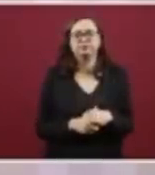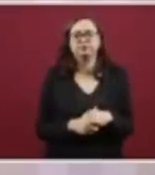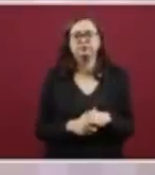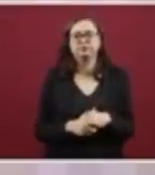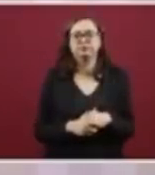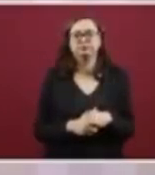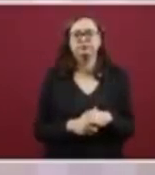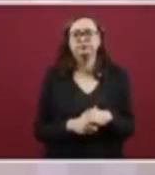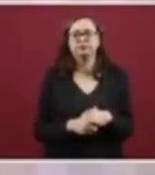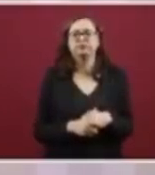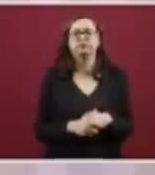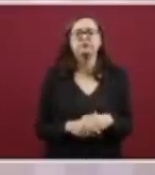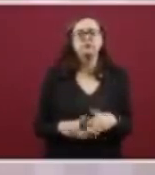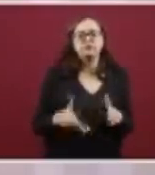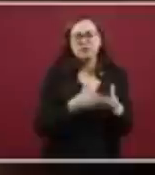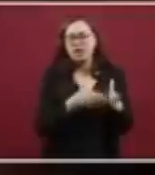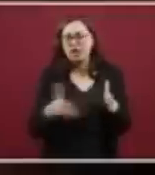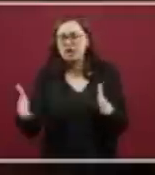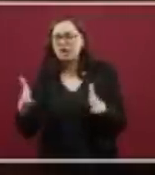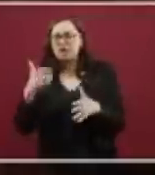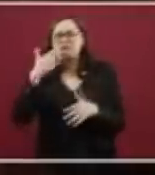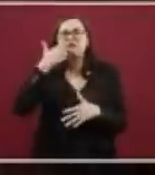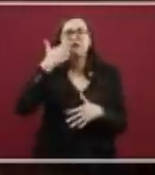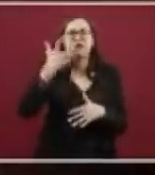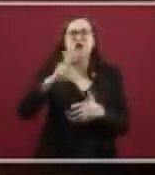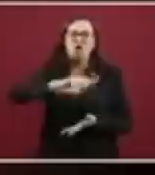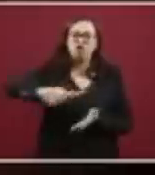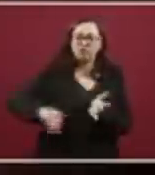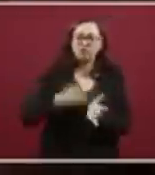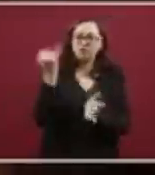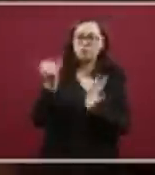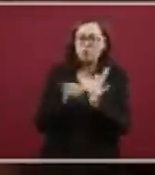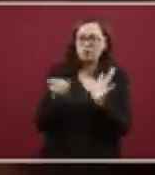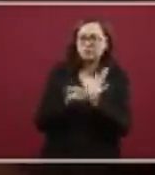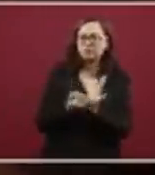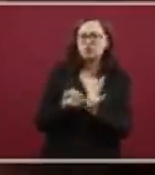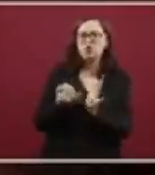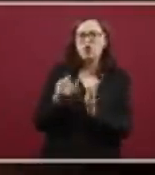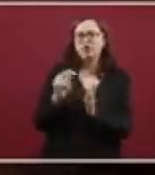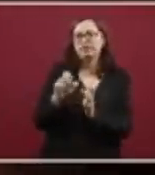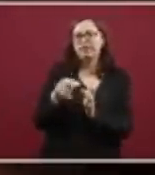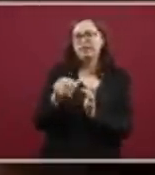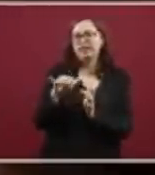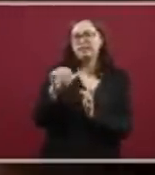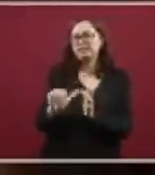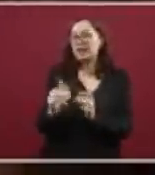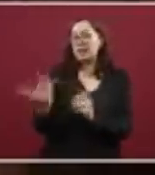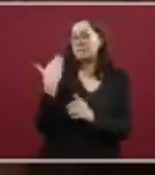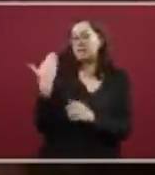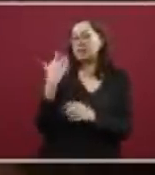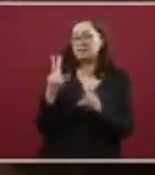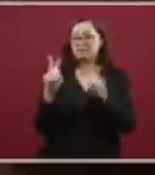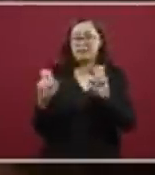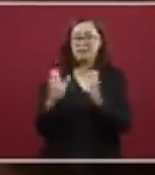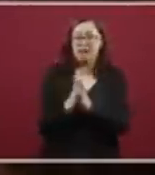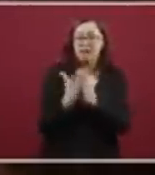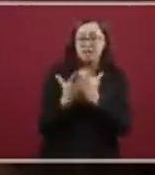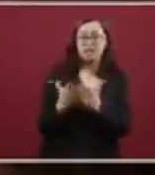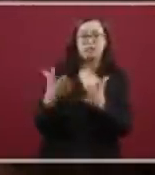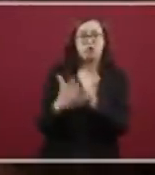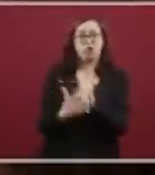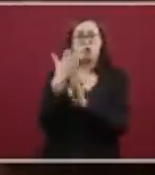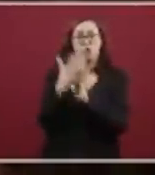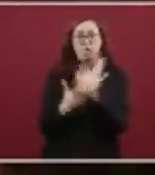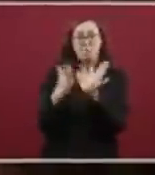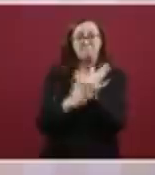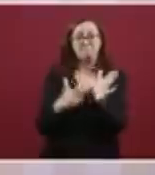querían resucitar la tenencia, ¿no? Más recientemente, esta cuestión de la licitación de los libros de texto y el vínculo